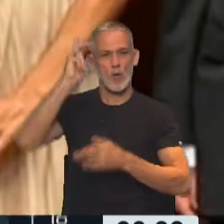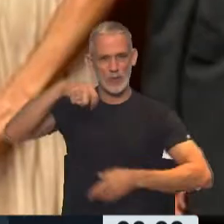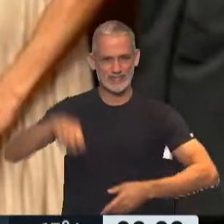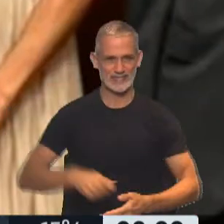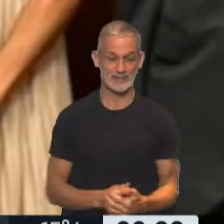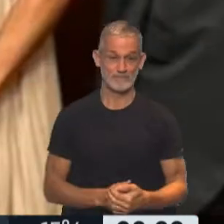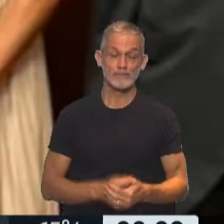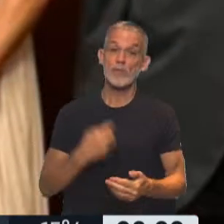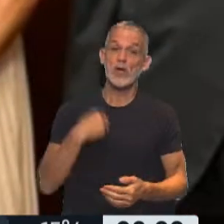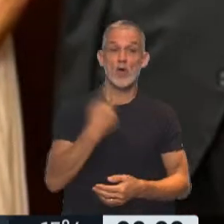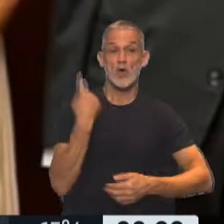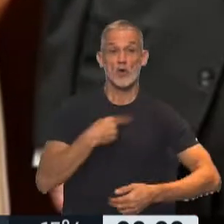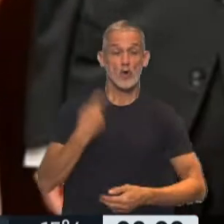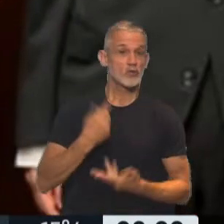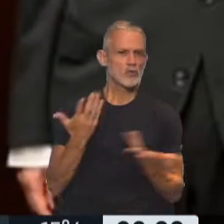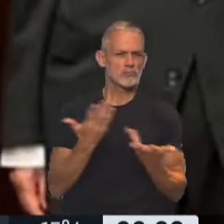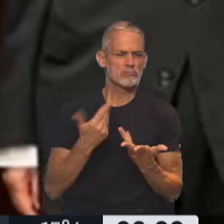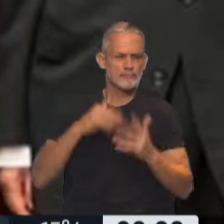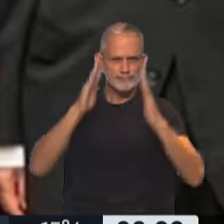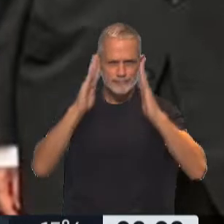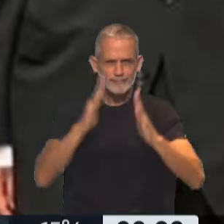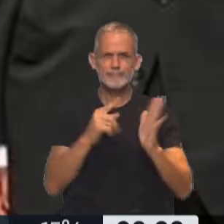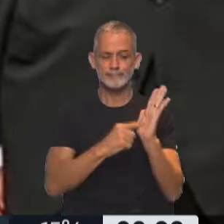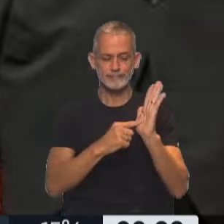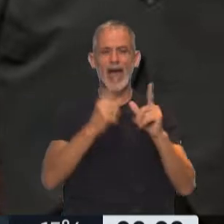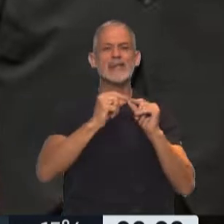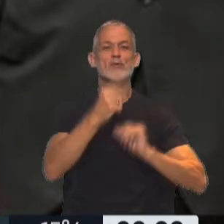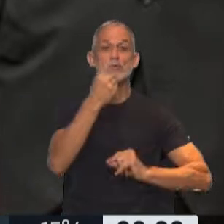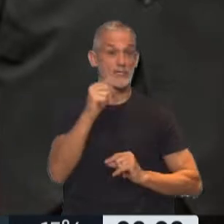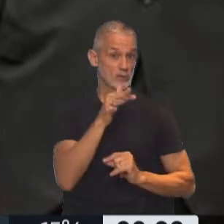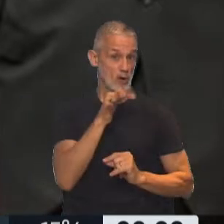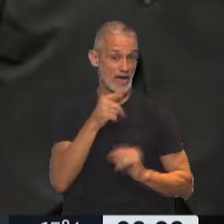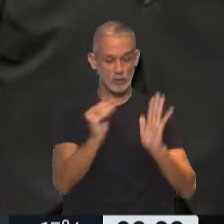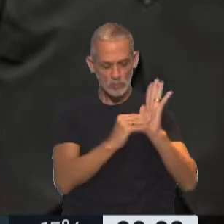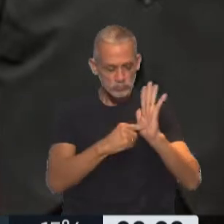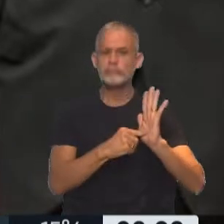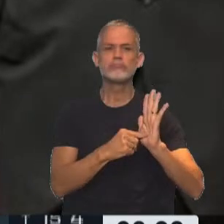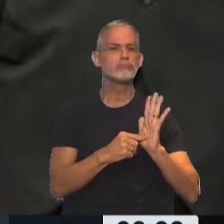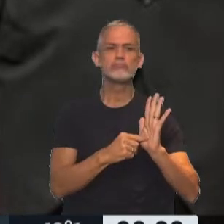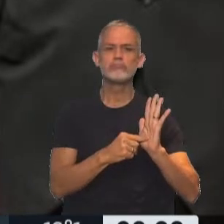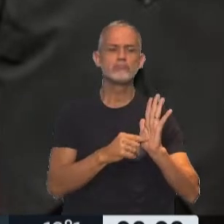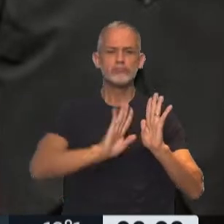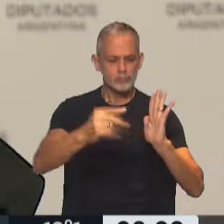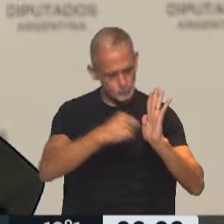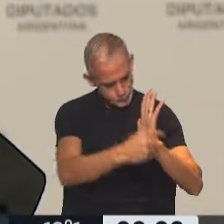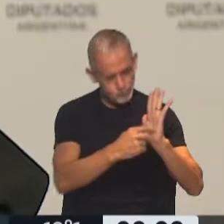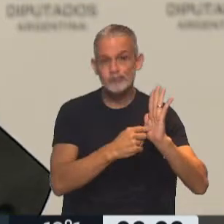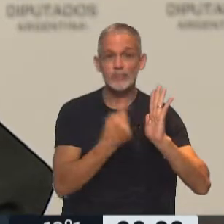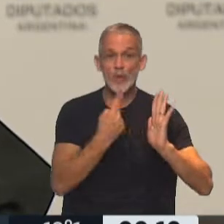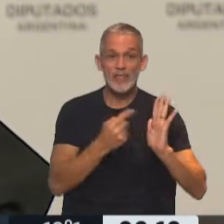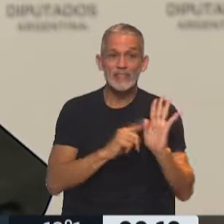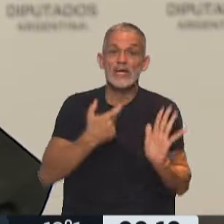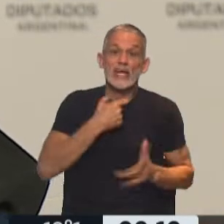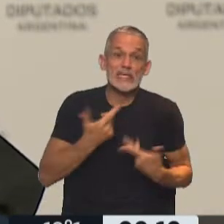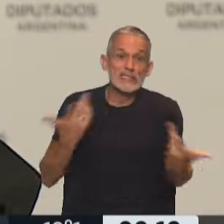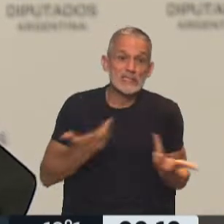Pero si nosotros nos atenemos a lo que dice el 114 y transcribimos la vocación, la voluntad de lo que quisieron hacer